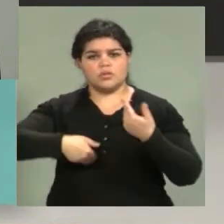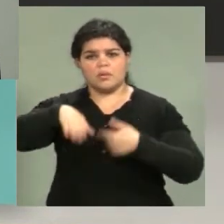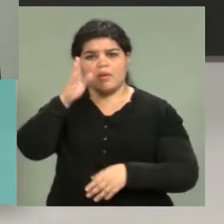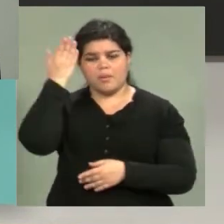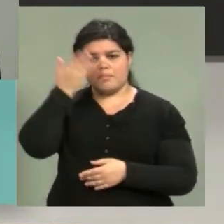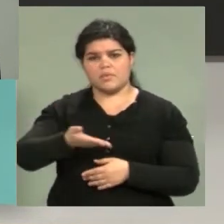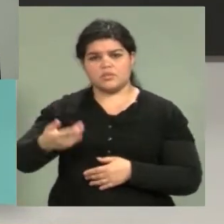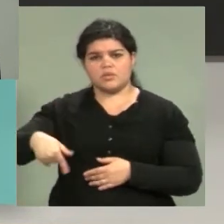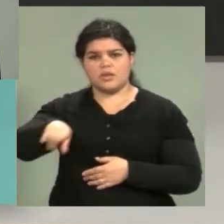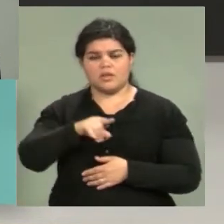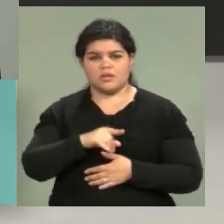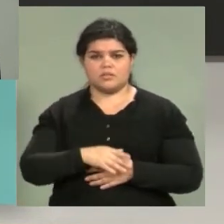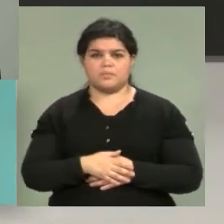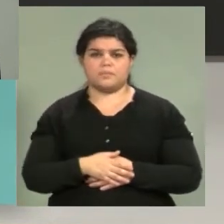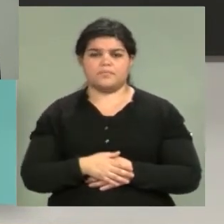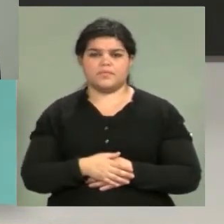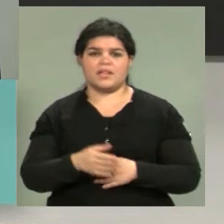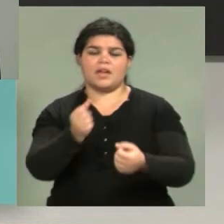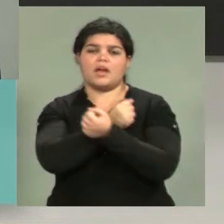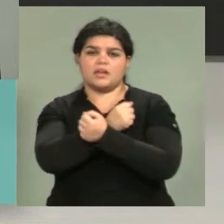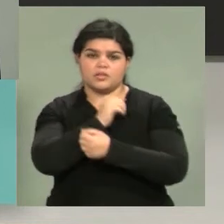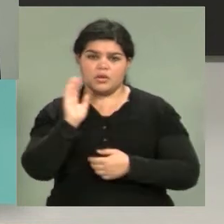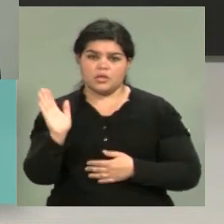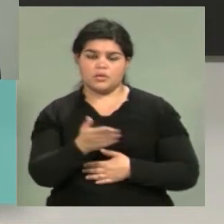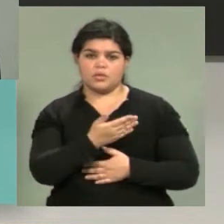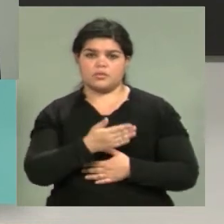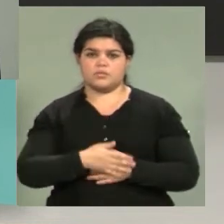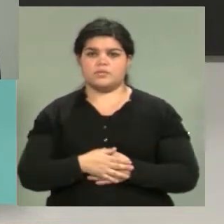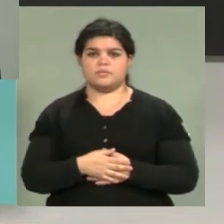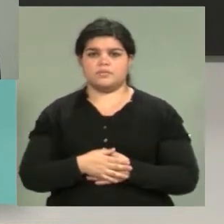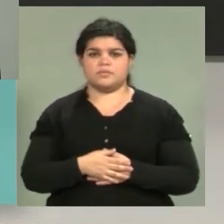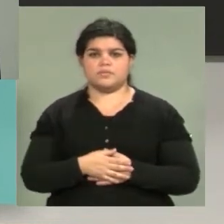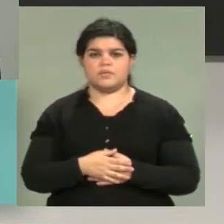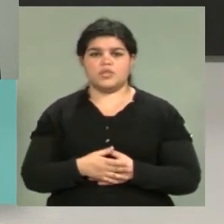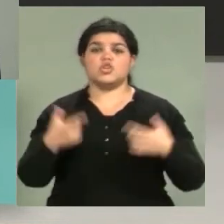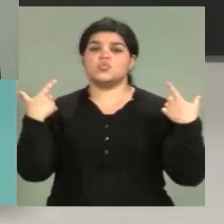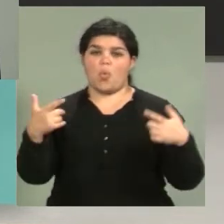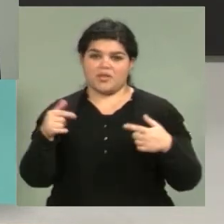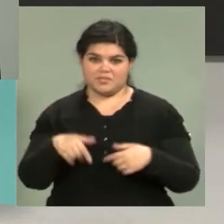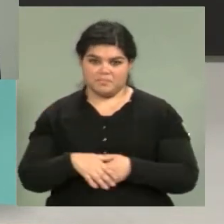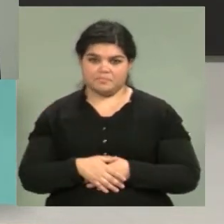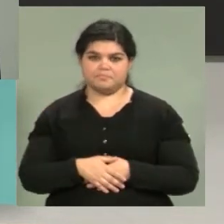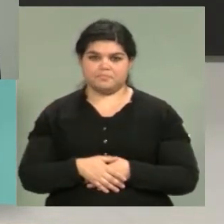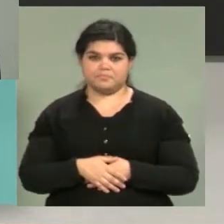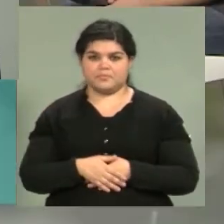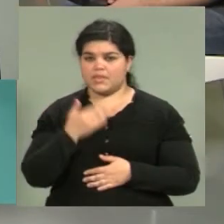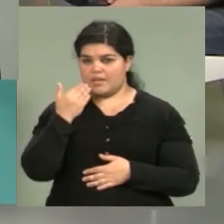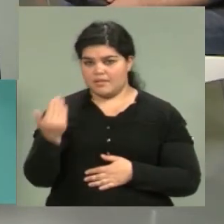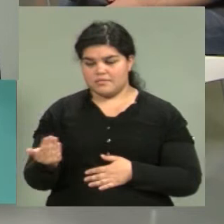personas que lo integran. Así que bueno, cariños para todos y bueno, que tenga mucha suerte. Muchísimas gracias,